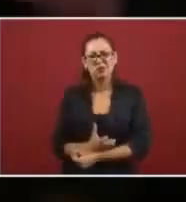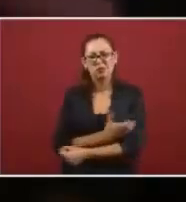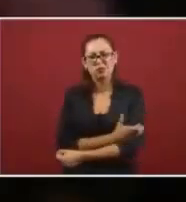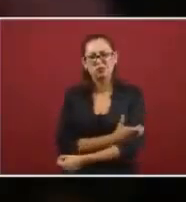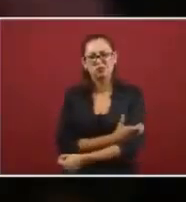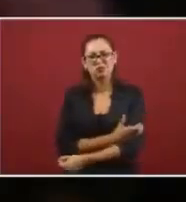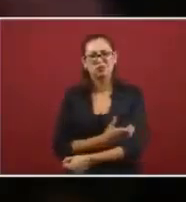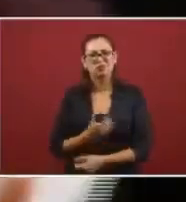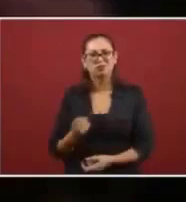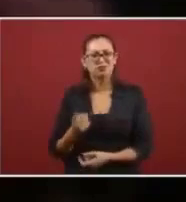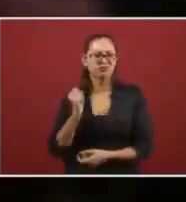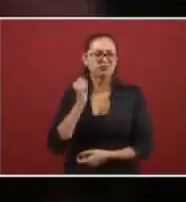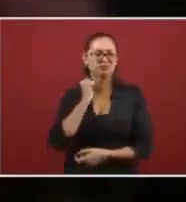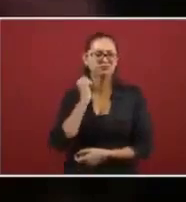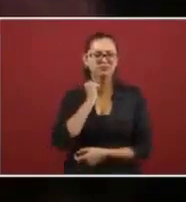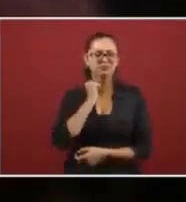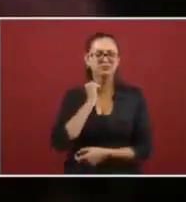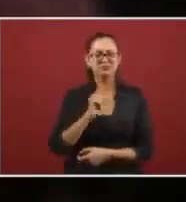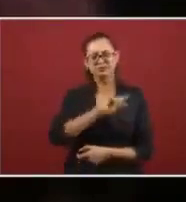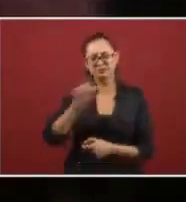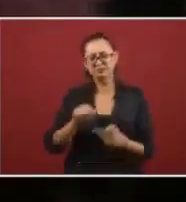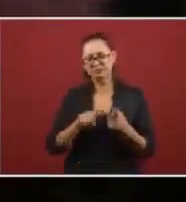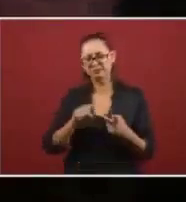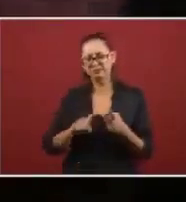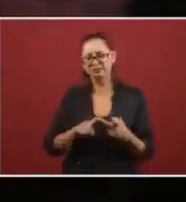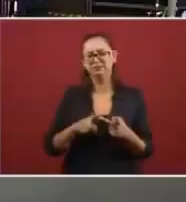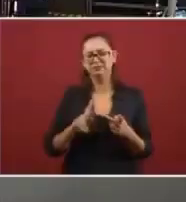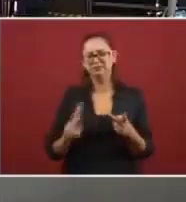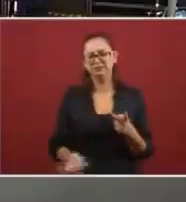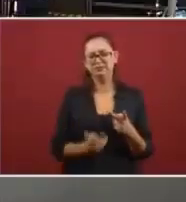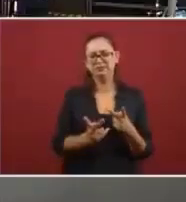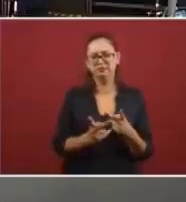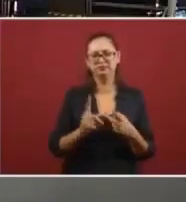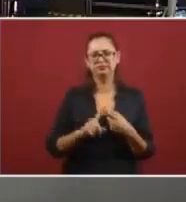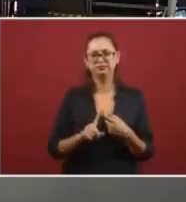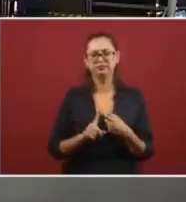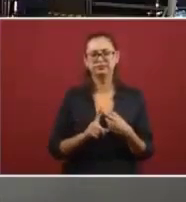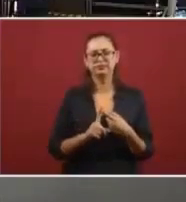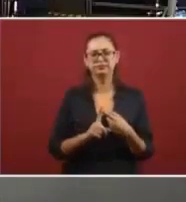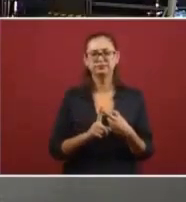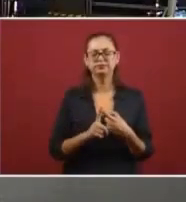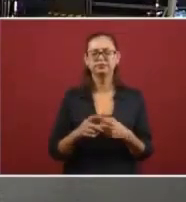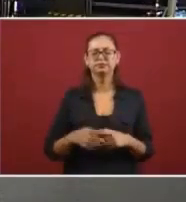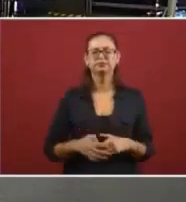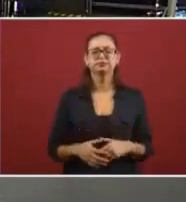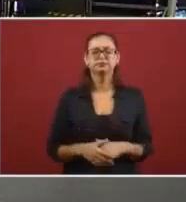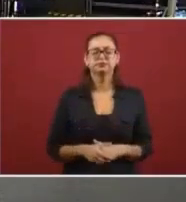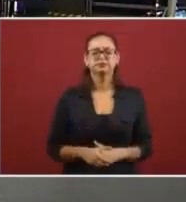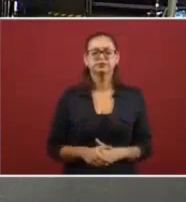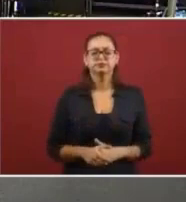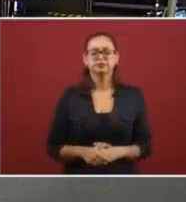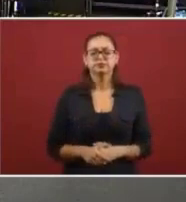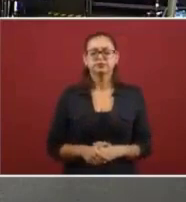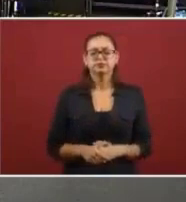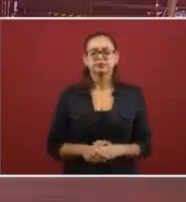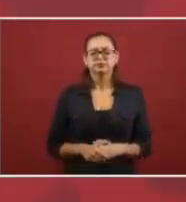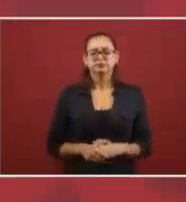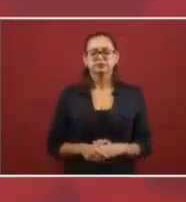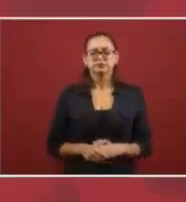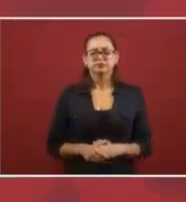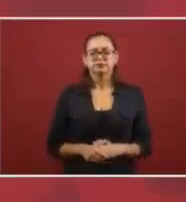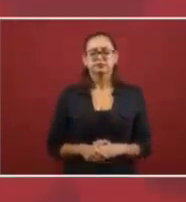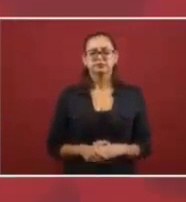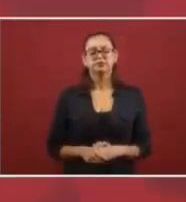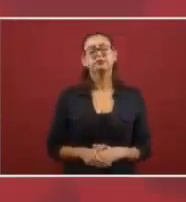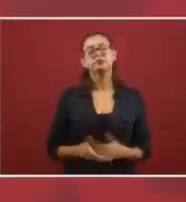de la cámara alta y si me pinten se queda otra pregunta bueno aprovecho para informar a los trabajadores de